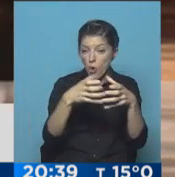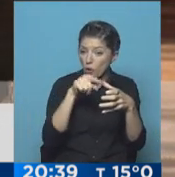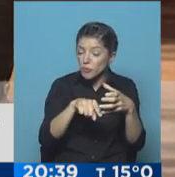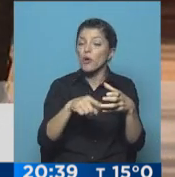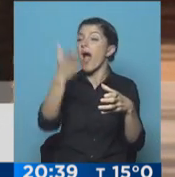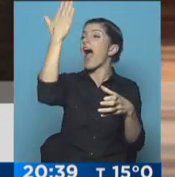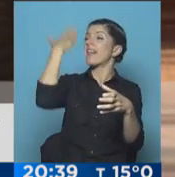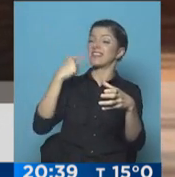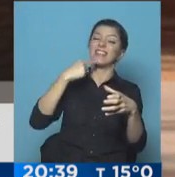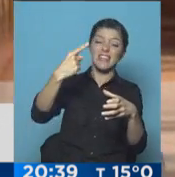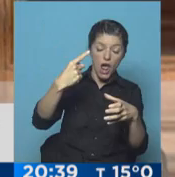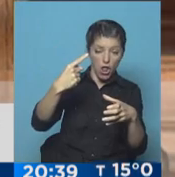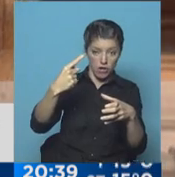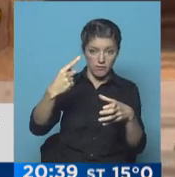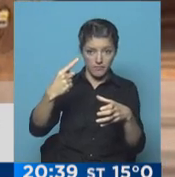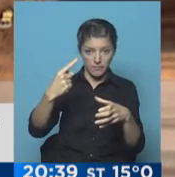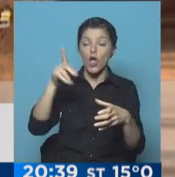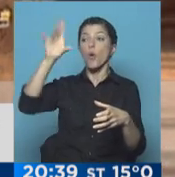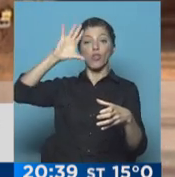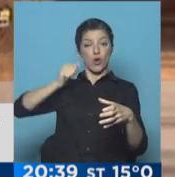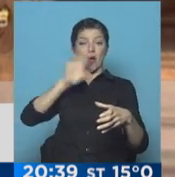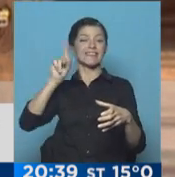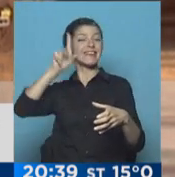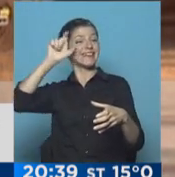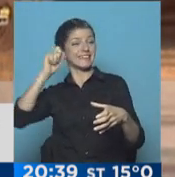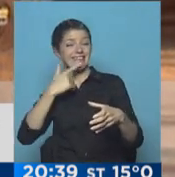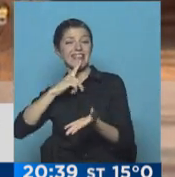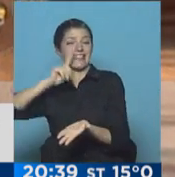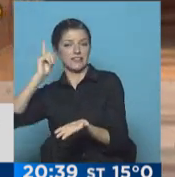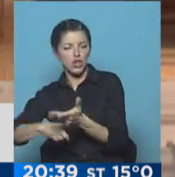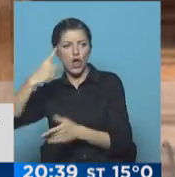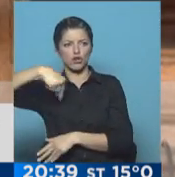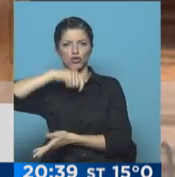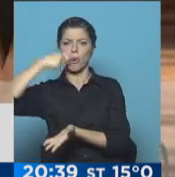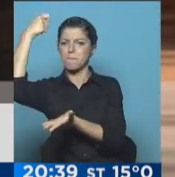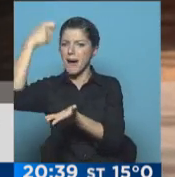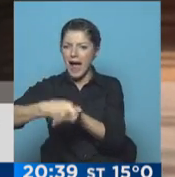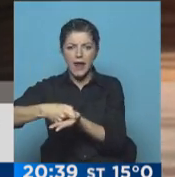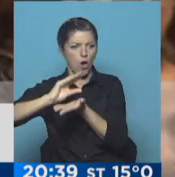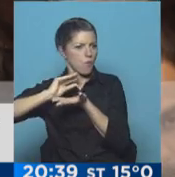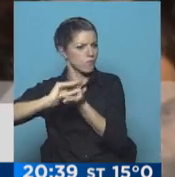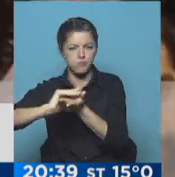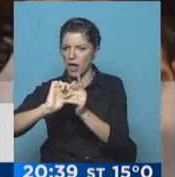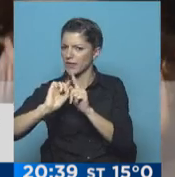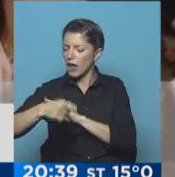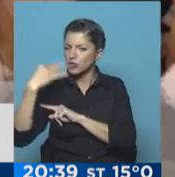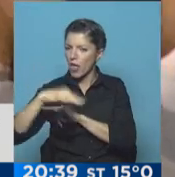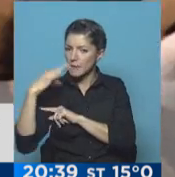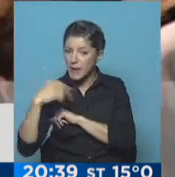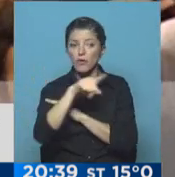dijeron, cuando el juez Griesa sacó la sentencia, que había que pagar al contado.